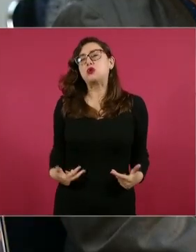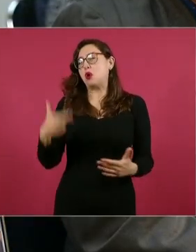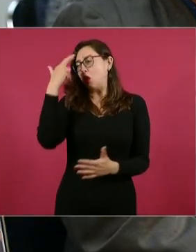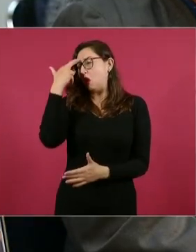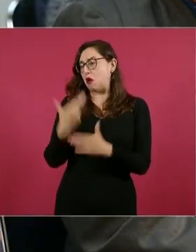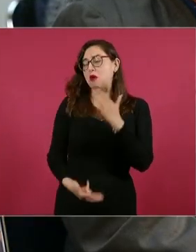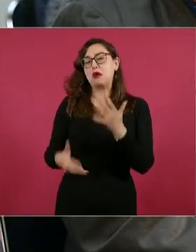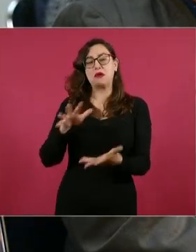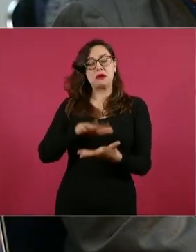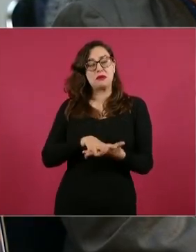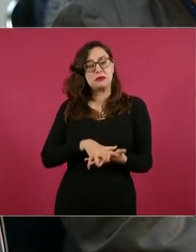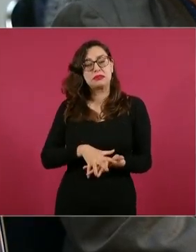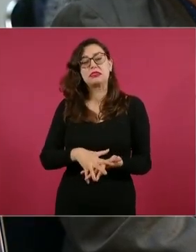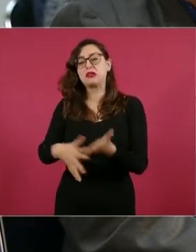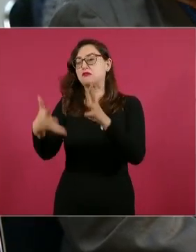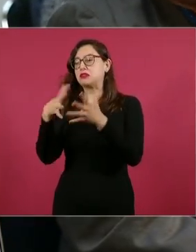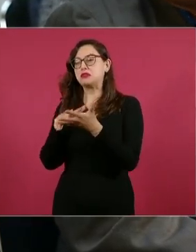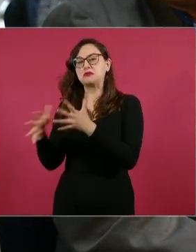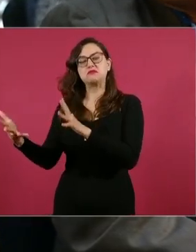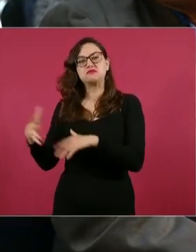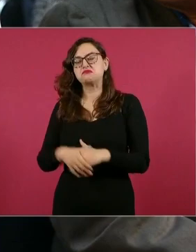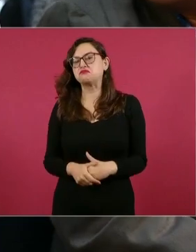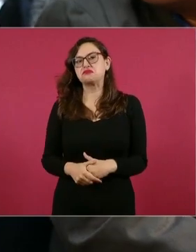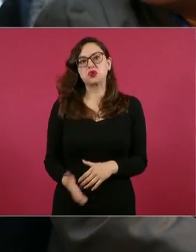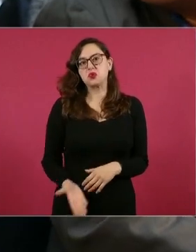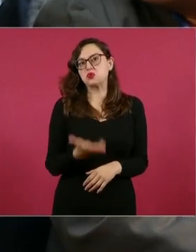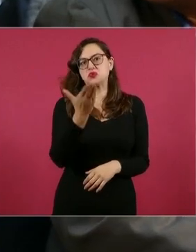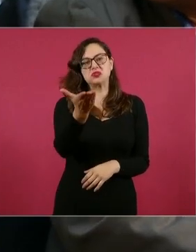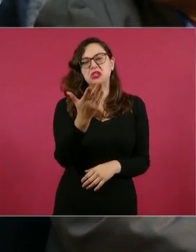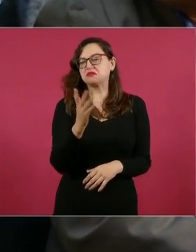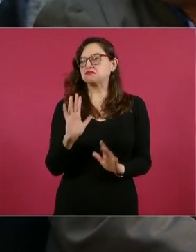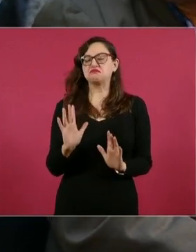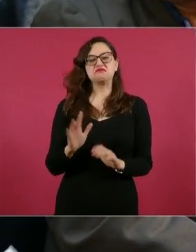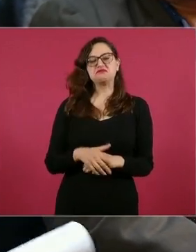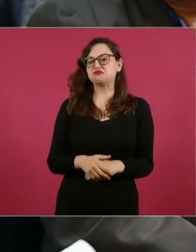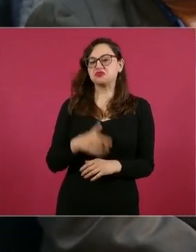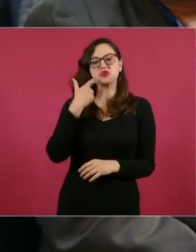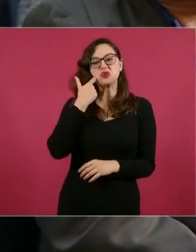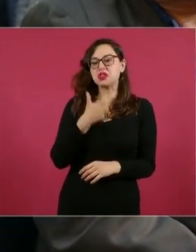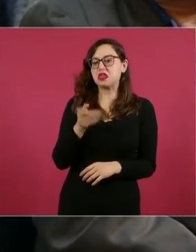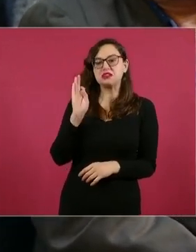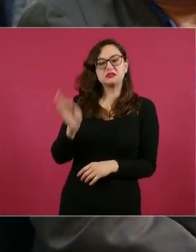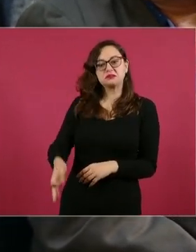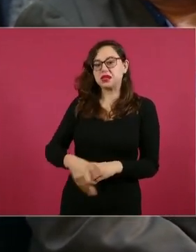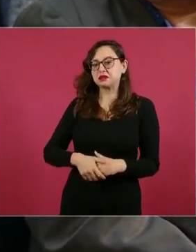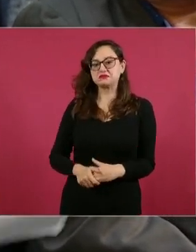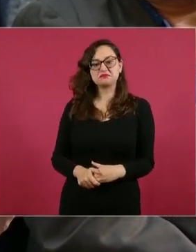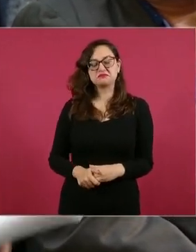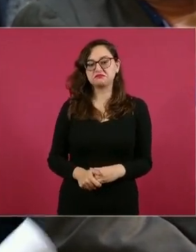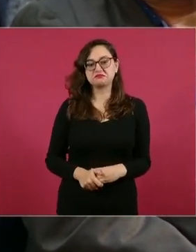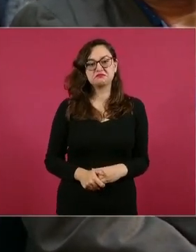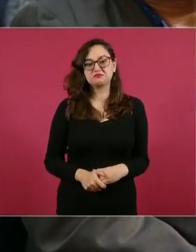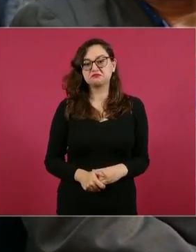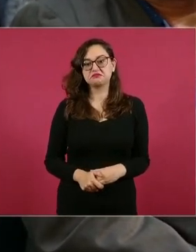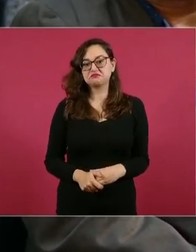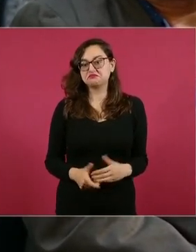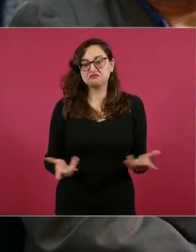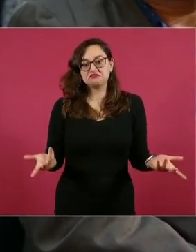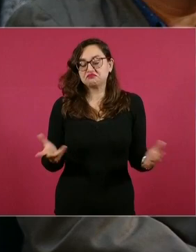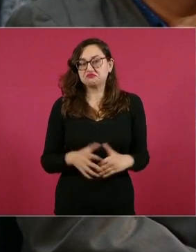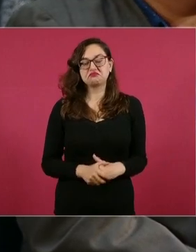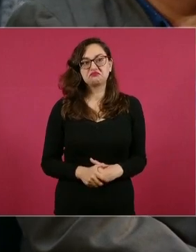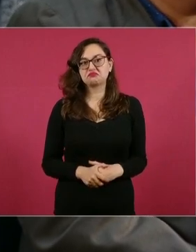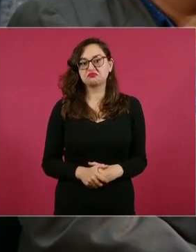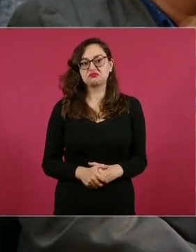el país es un tema que es muy difícil abordar con usted porque no no sí